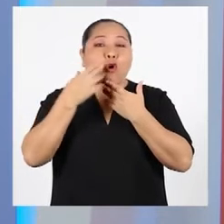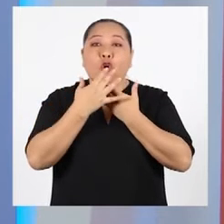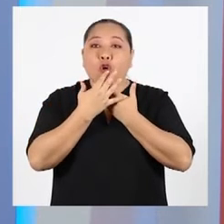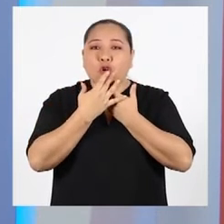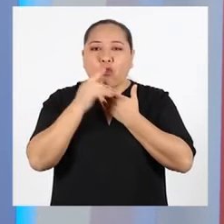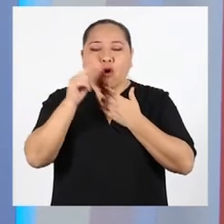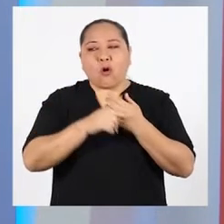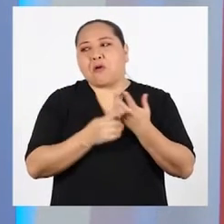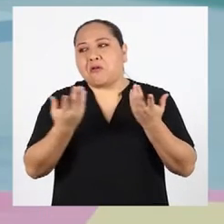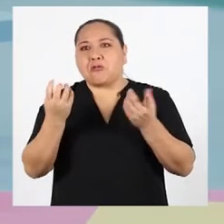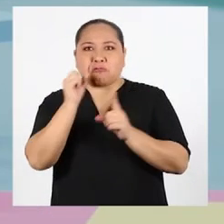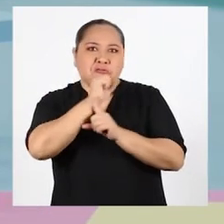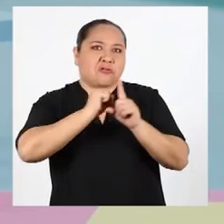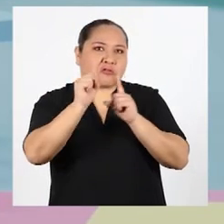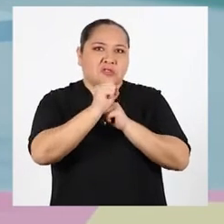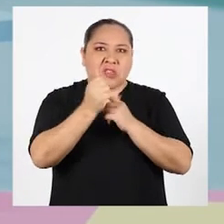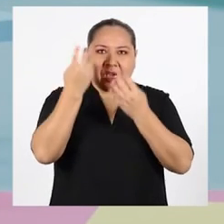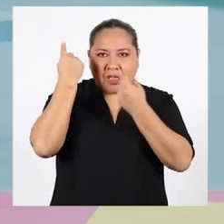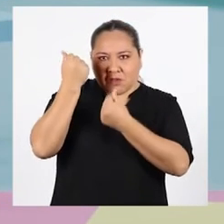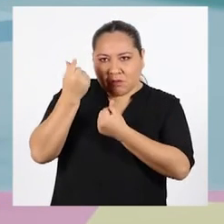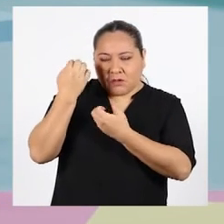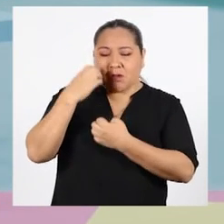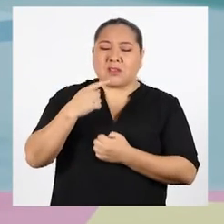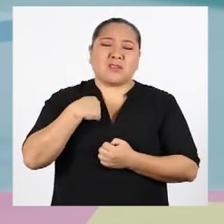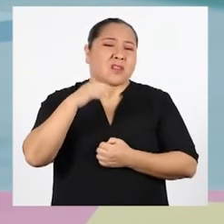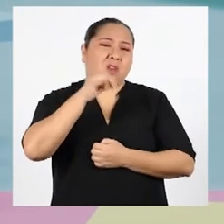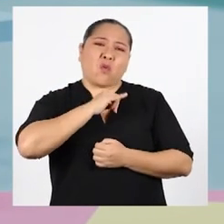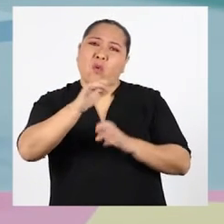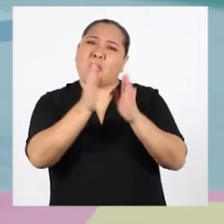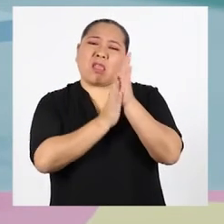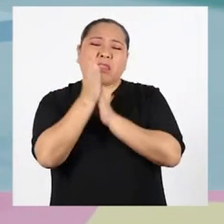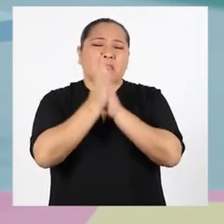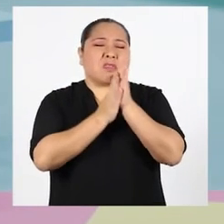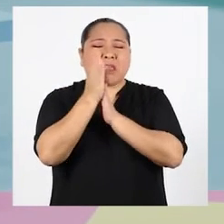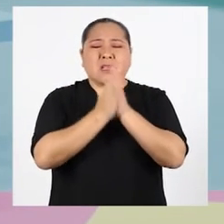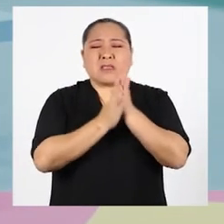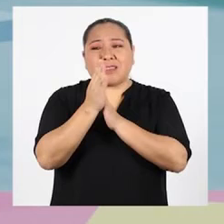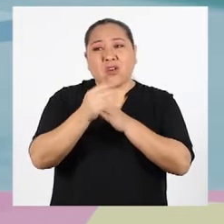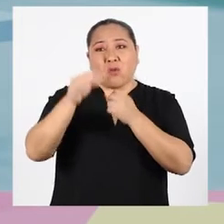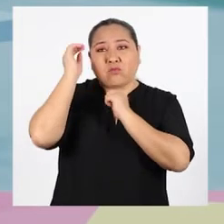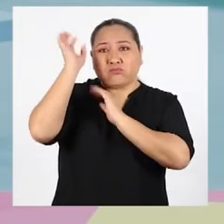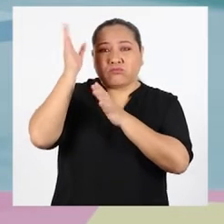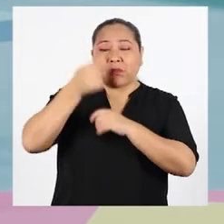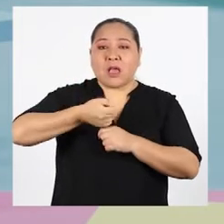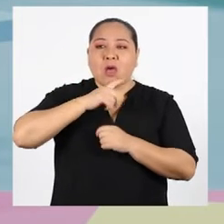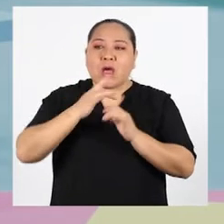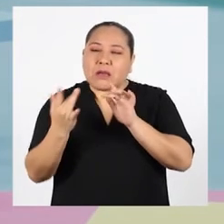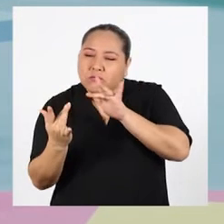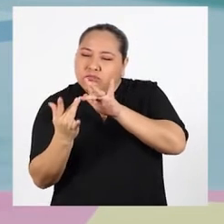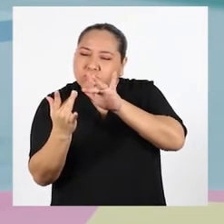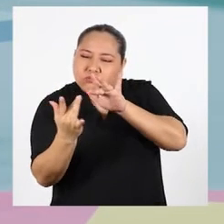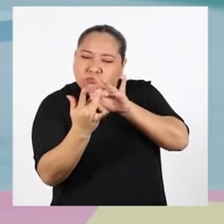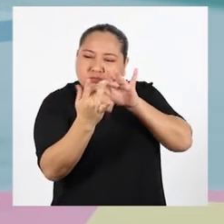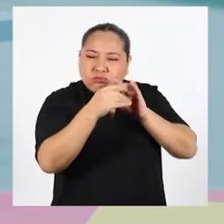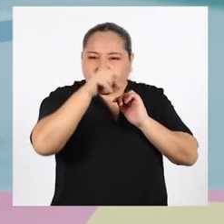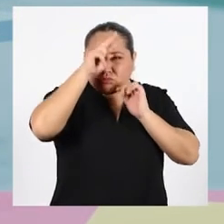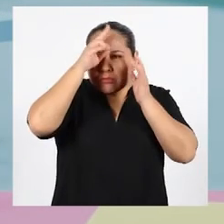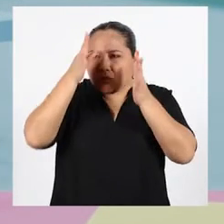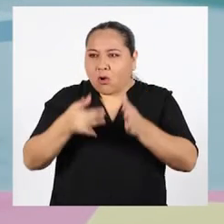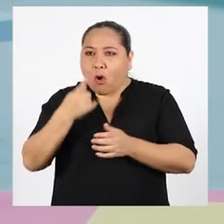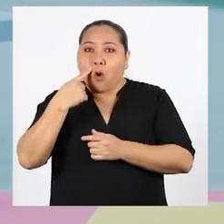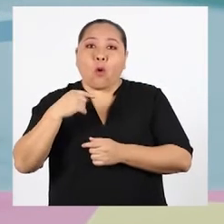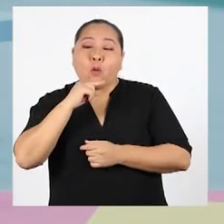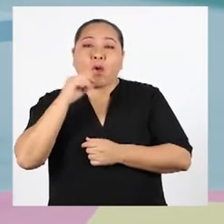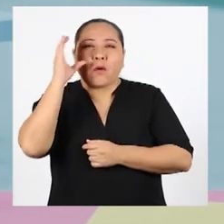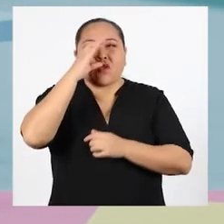condición socioeconómica. Es el mismo deseo que tengo yo con mi discurso sobre el agua. Quiero conectar con las peruanas y los